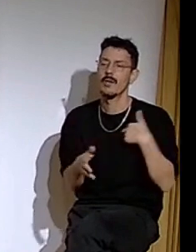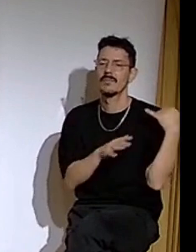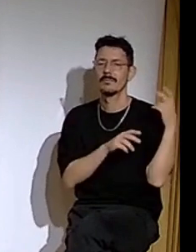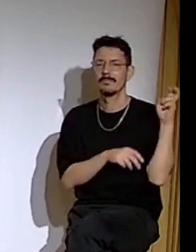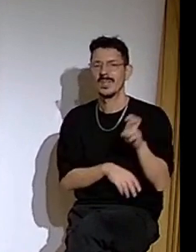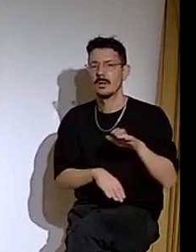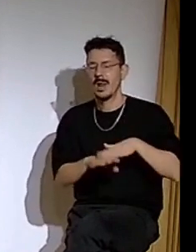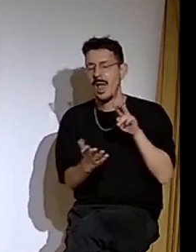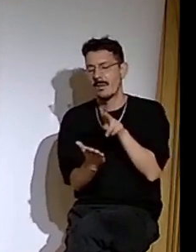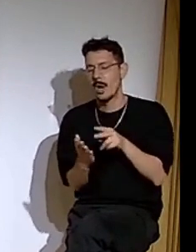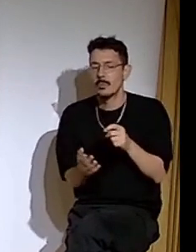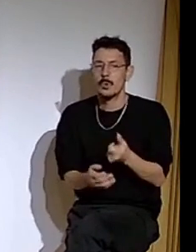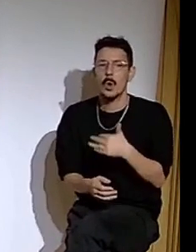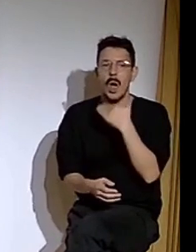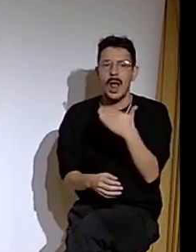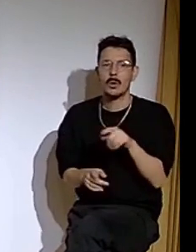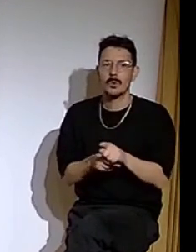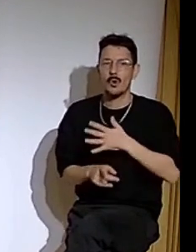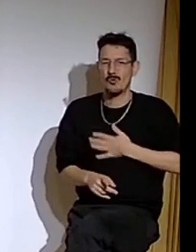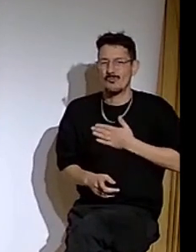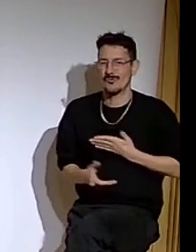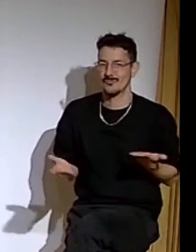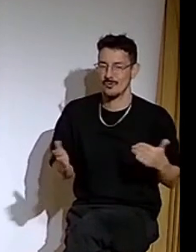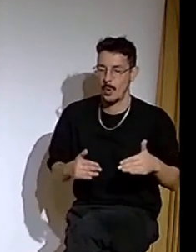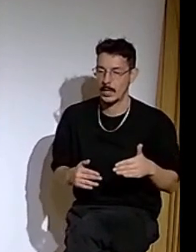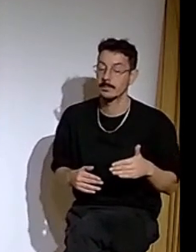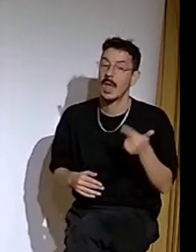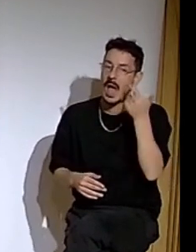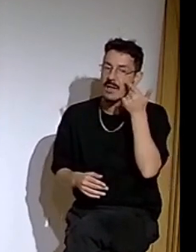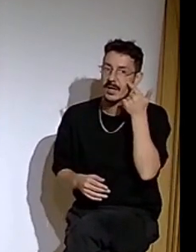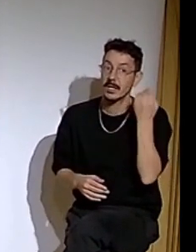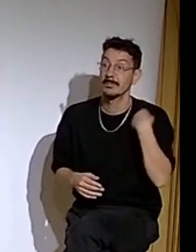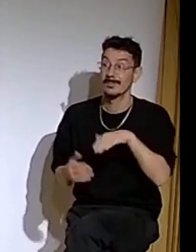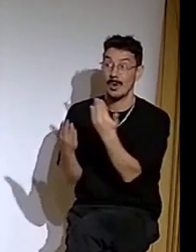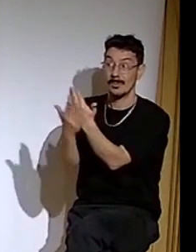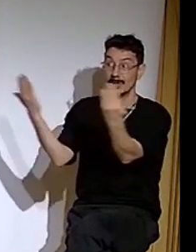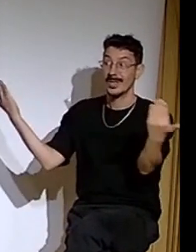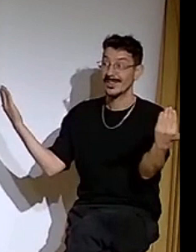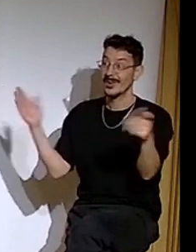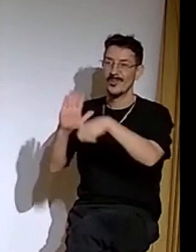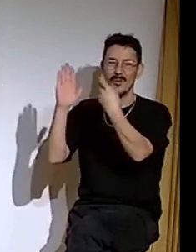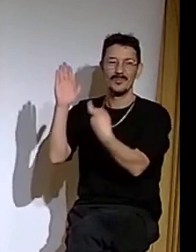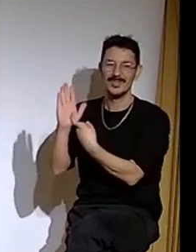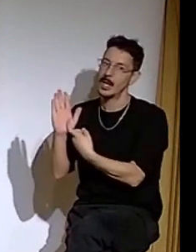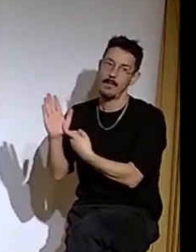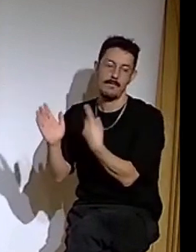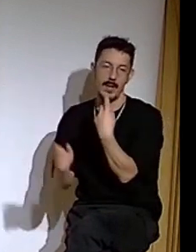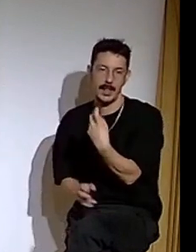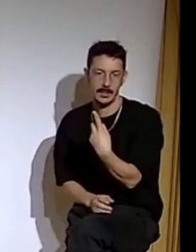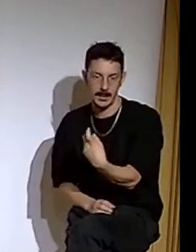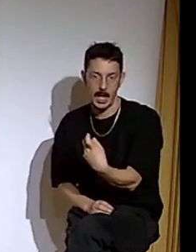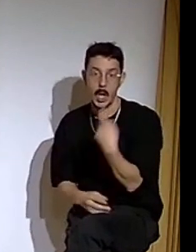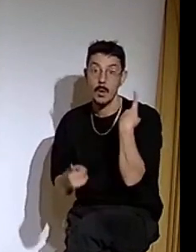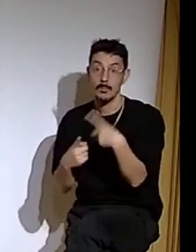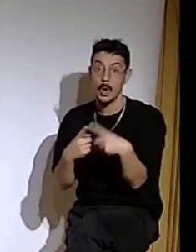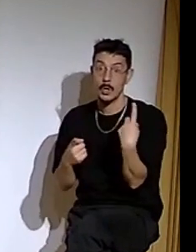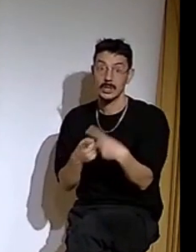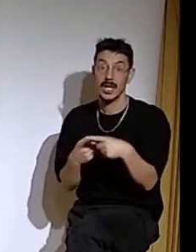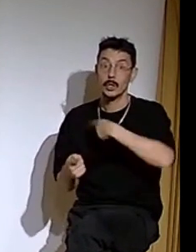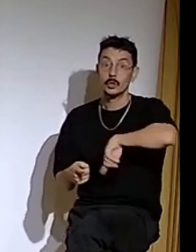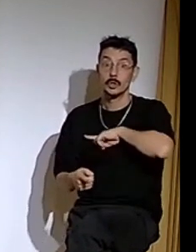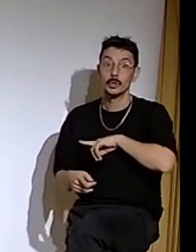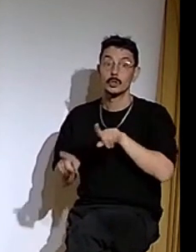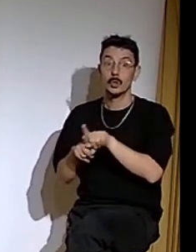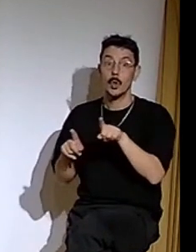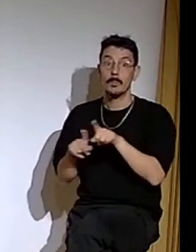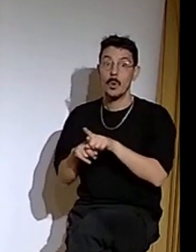poco más amargo no y es que estás exposición está incompleta está incompleta porque la instalación que nosotros hemos